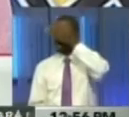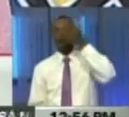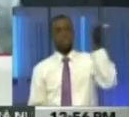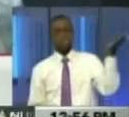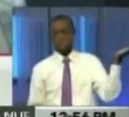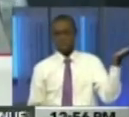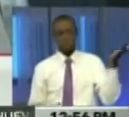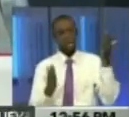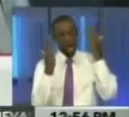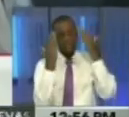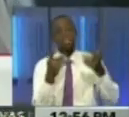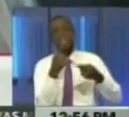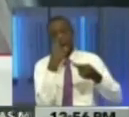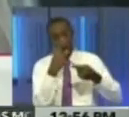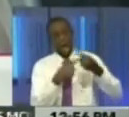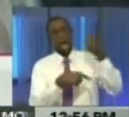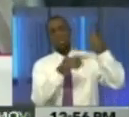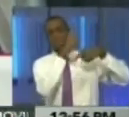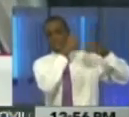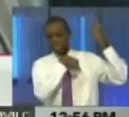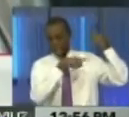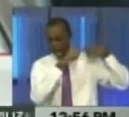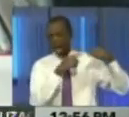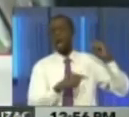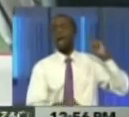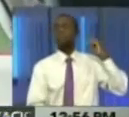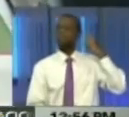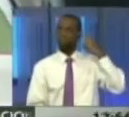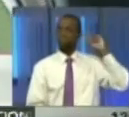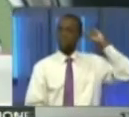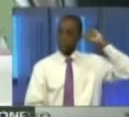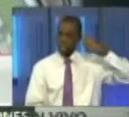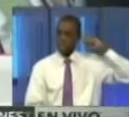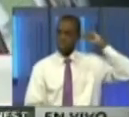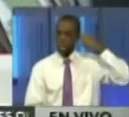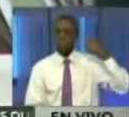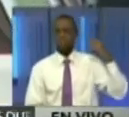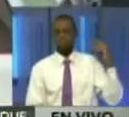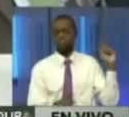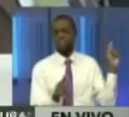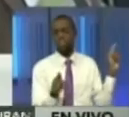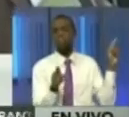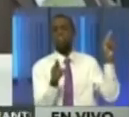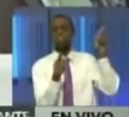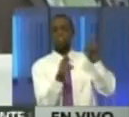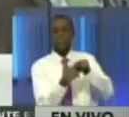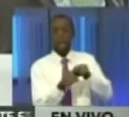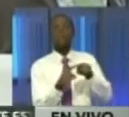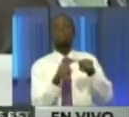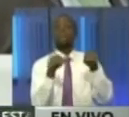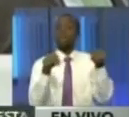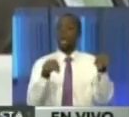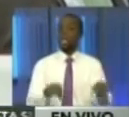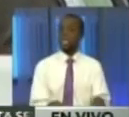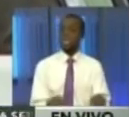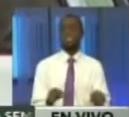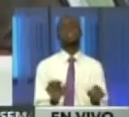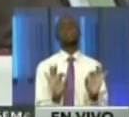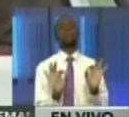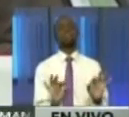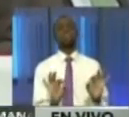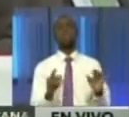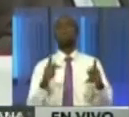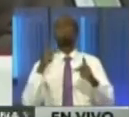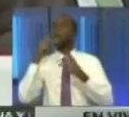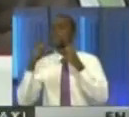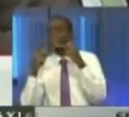otros años, ¿verdad? Pero es bueno también decir que en este momento estamos viviendo momentos de confrontación política